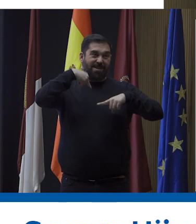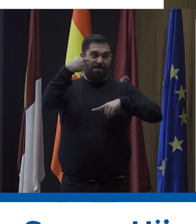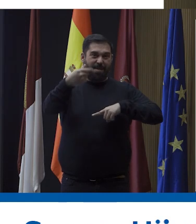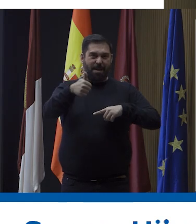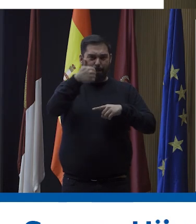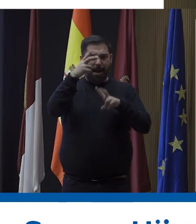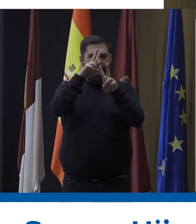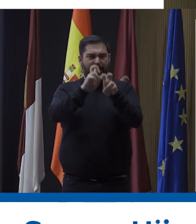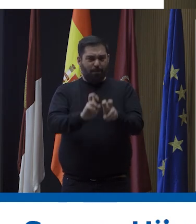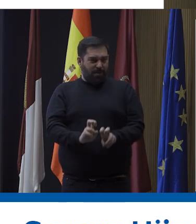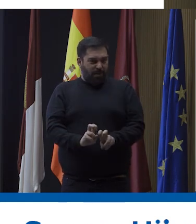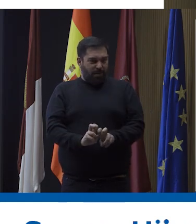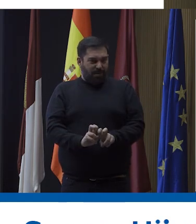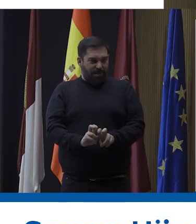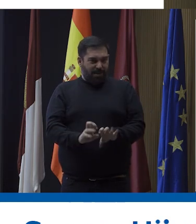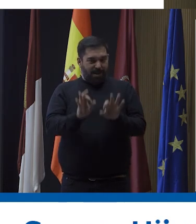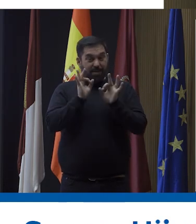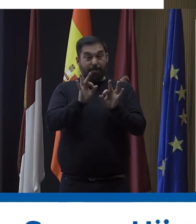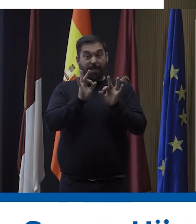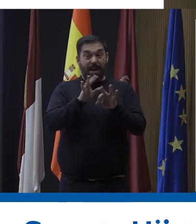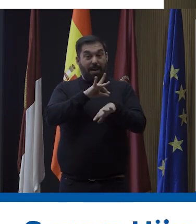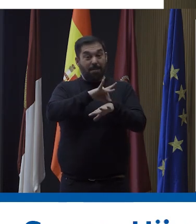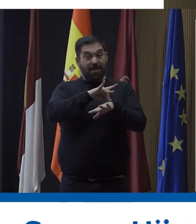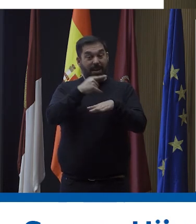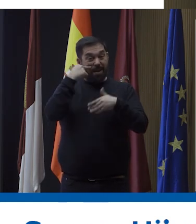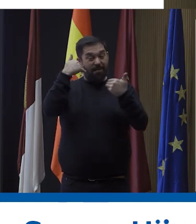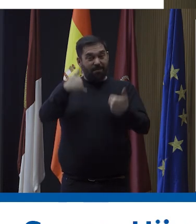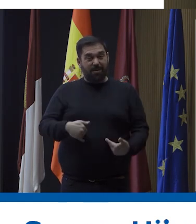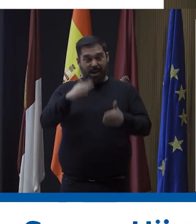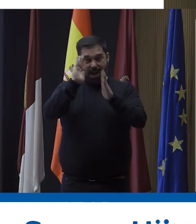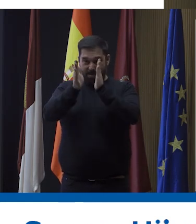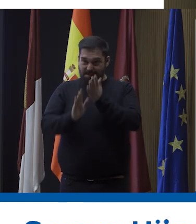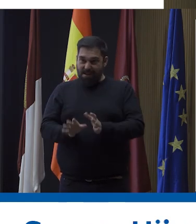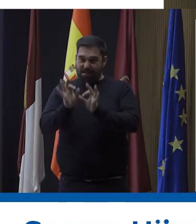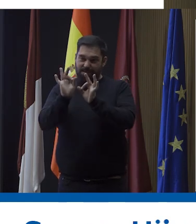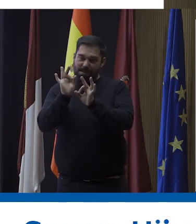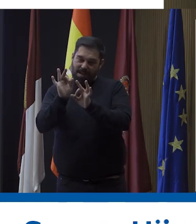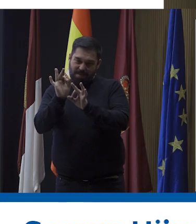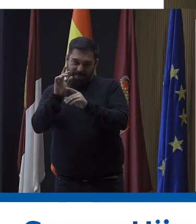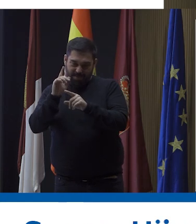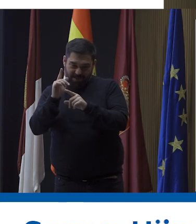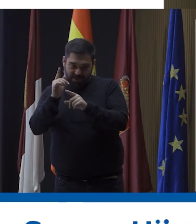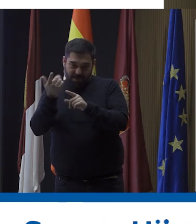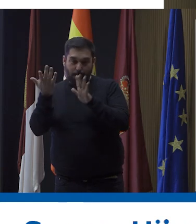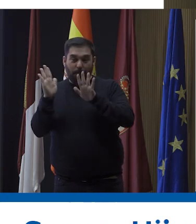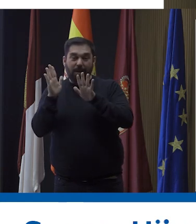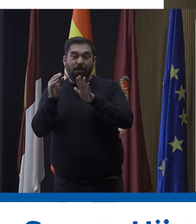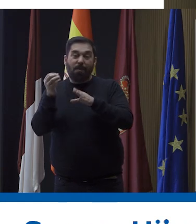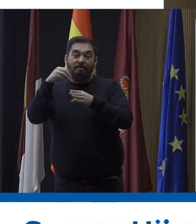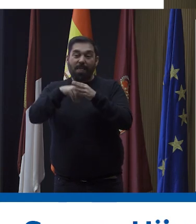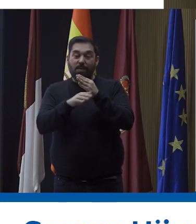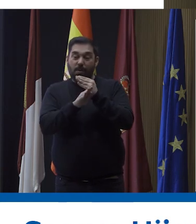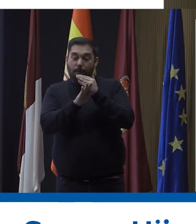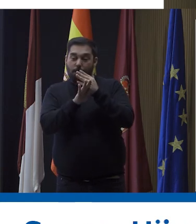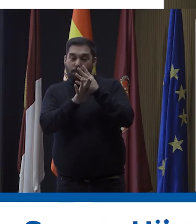estudio. Esto es una especialidad, la medicina física y la rehabilitación es una especialidad y luego tiene dentro